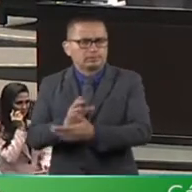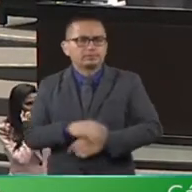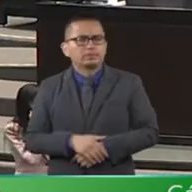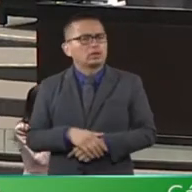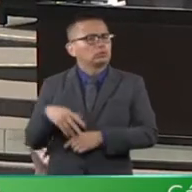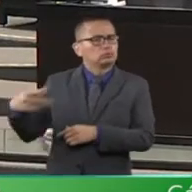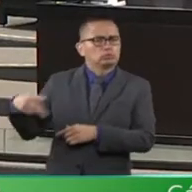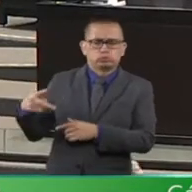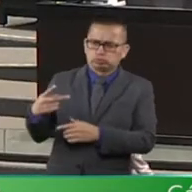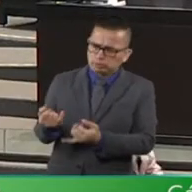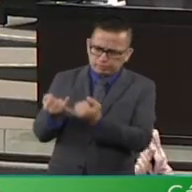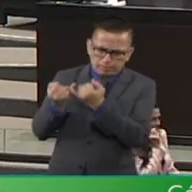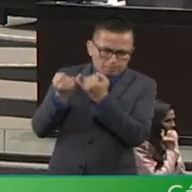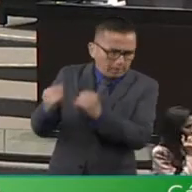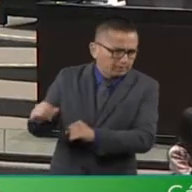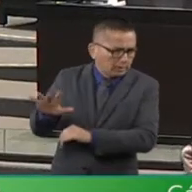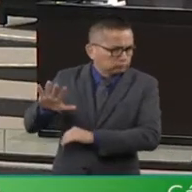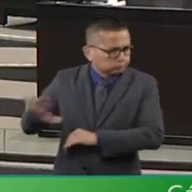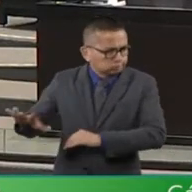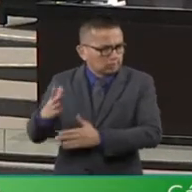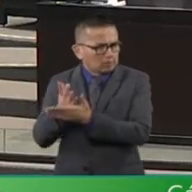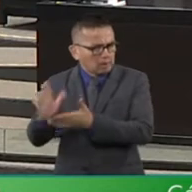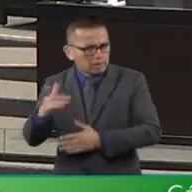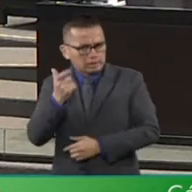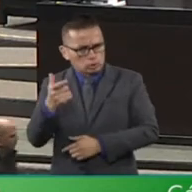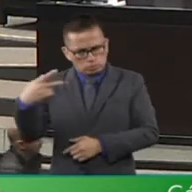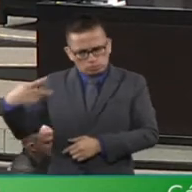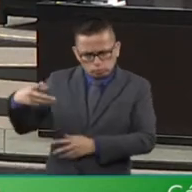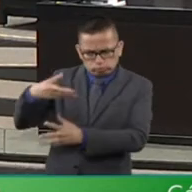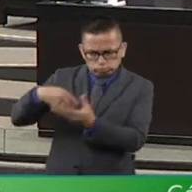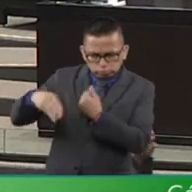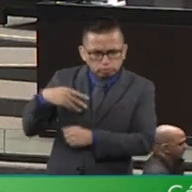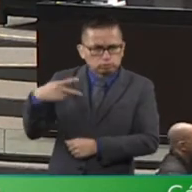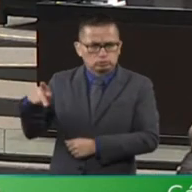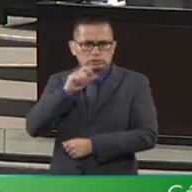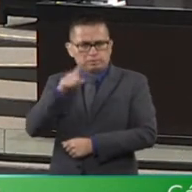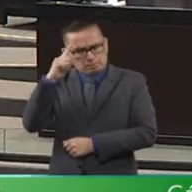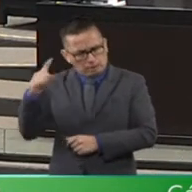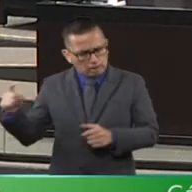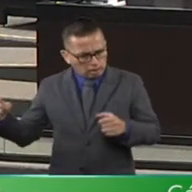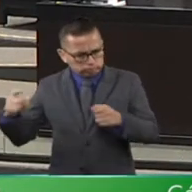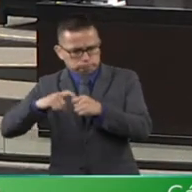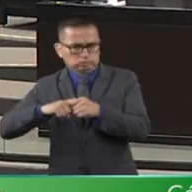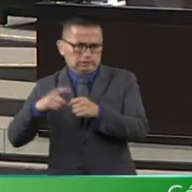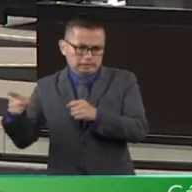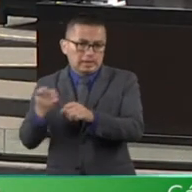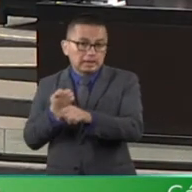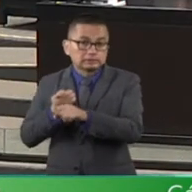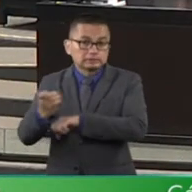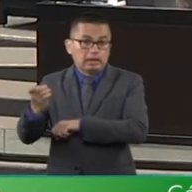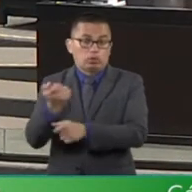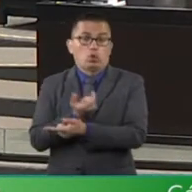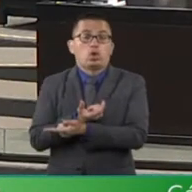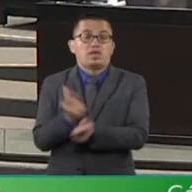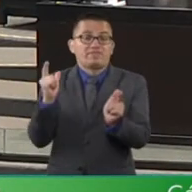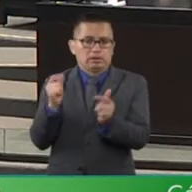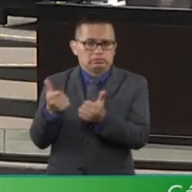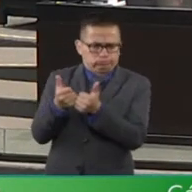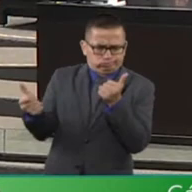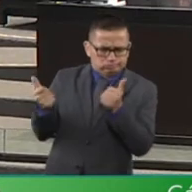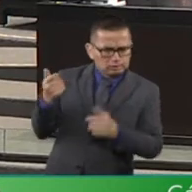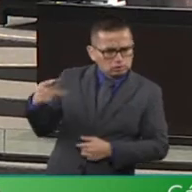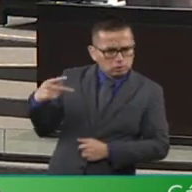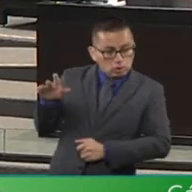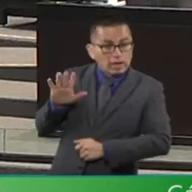política del estado de Quintana ro Y ser declarado estado libre y soberano no se se sentaron las bases legales